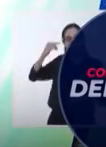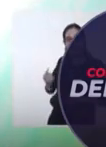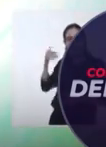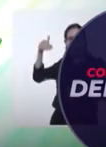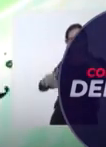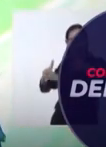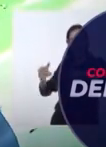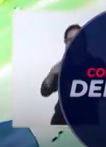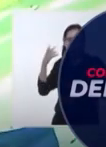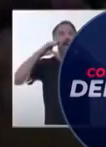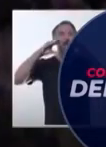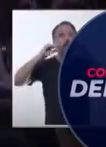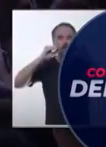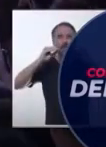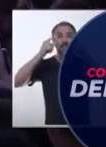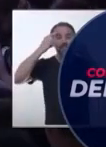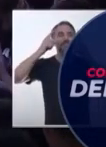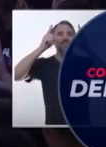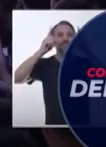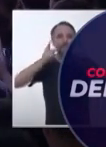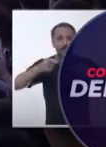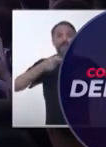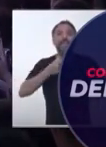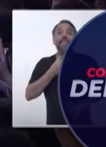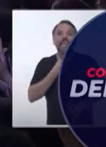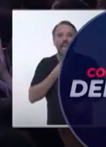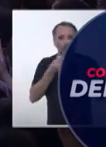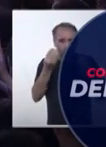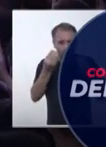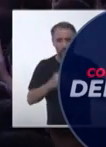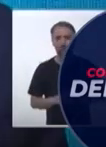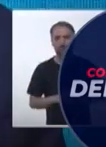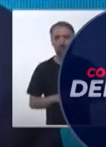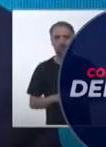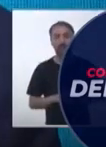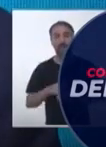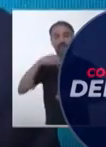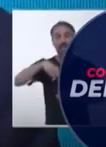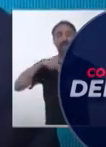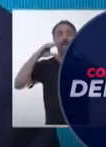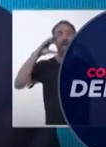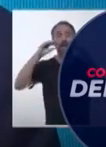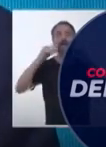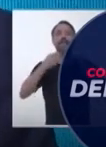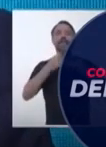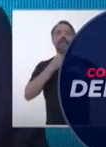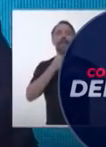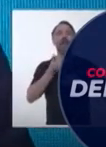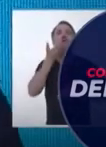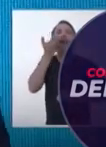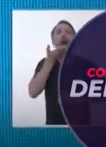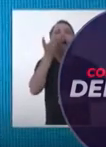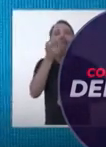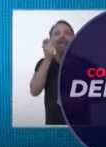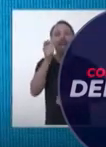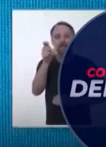Fernández, de bajarle el volumen al kirchnerismo. Prácticamente la foto de ayer es él solo en una escena con un nuevo, con un, o sea, es